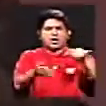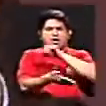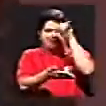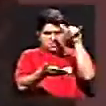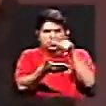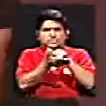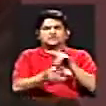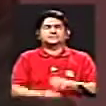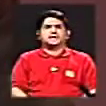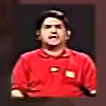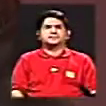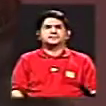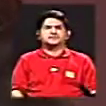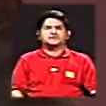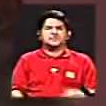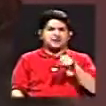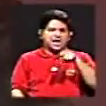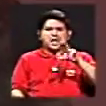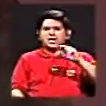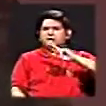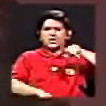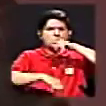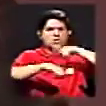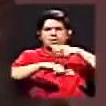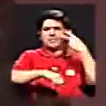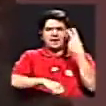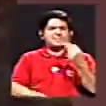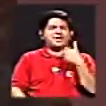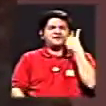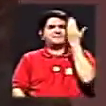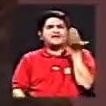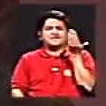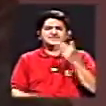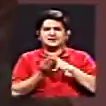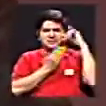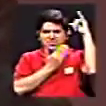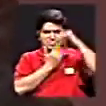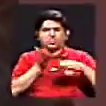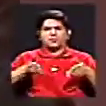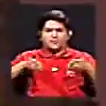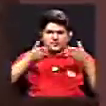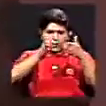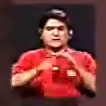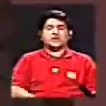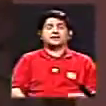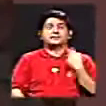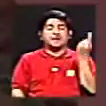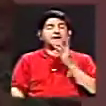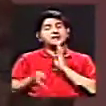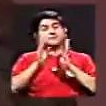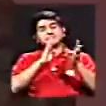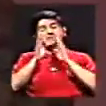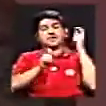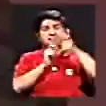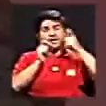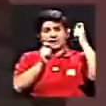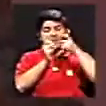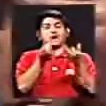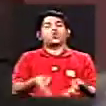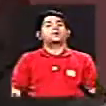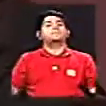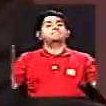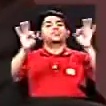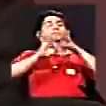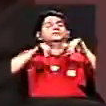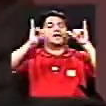relleno muy grande que no es normal verlo de manera fácil en un proyecto de carreteras. Y siempre hablábamos precisamente de la importancia